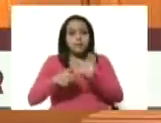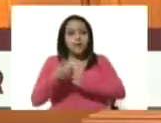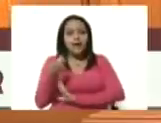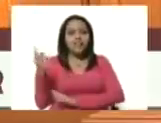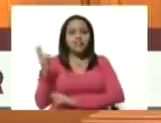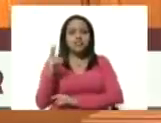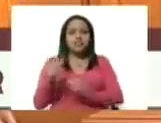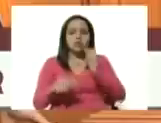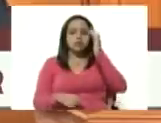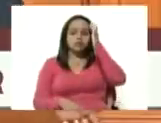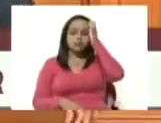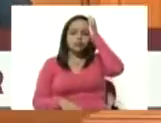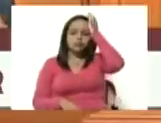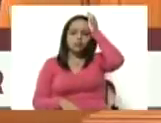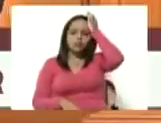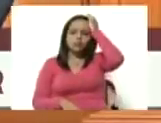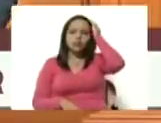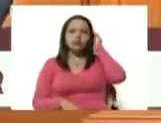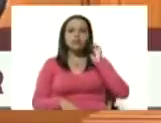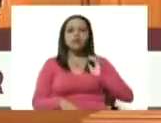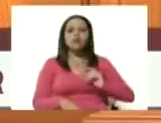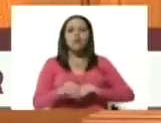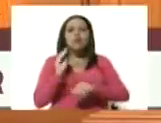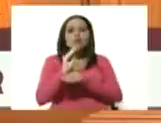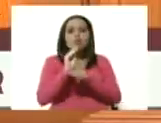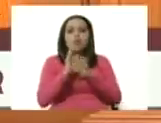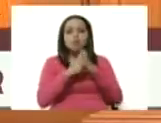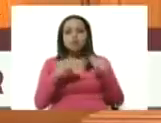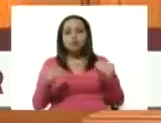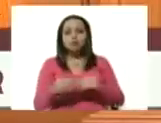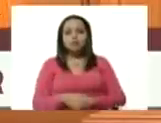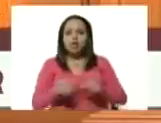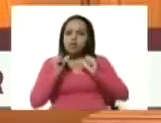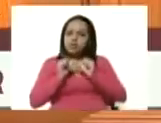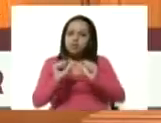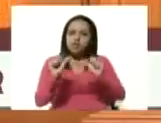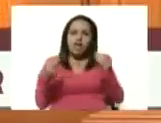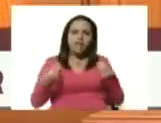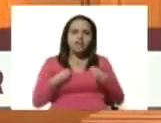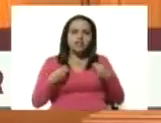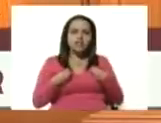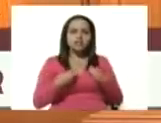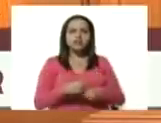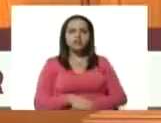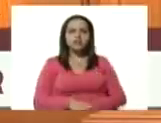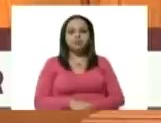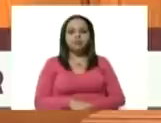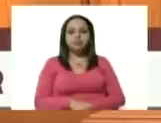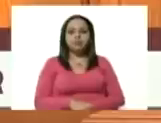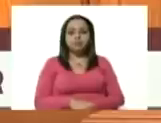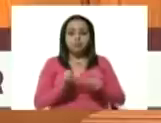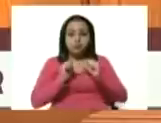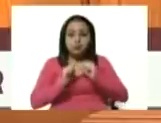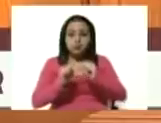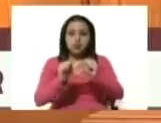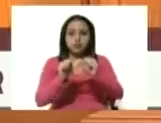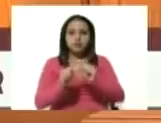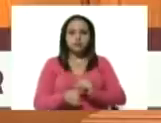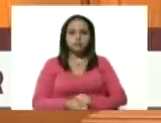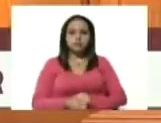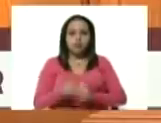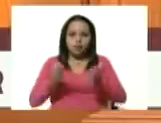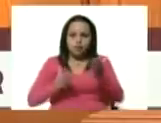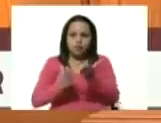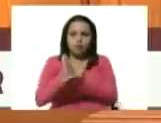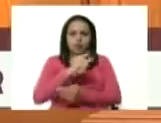a Venezuela, cuidándonos entre todos y continuar la vida. Continuar la brega por